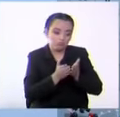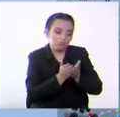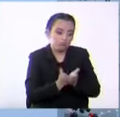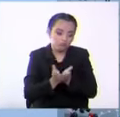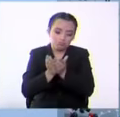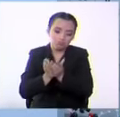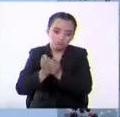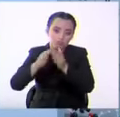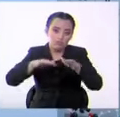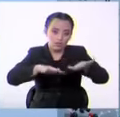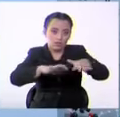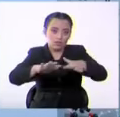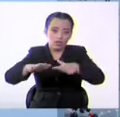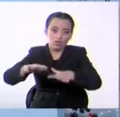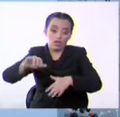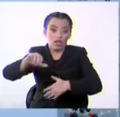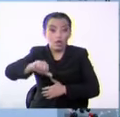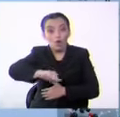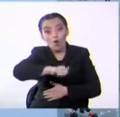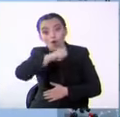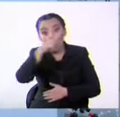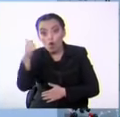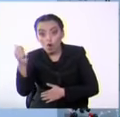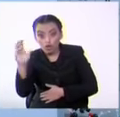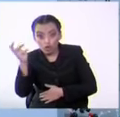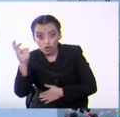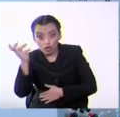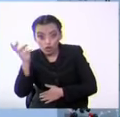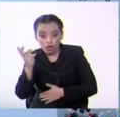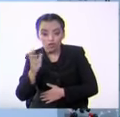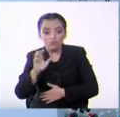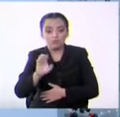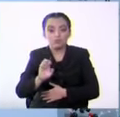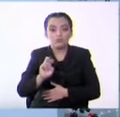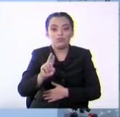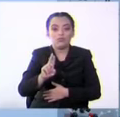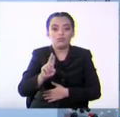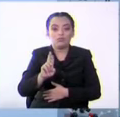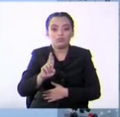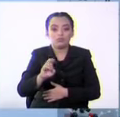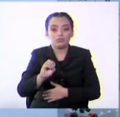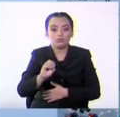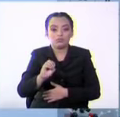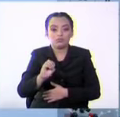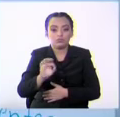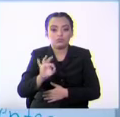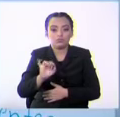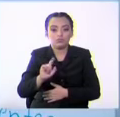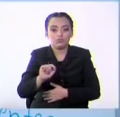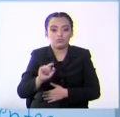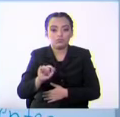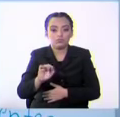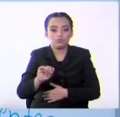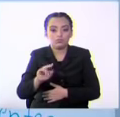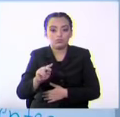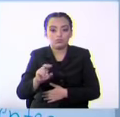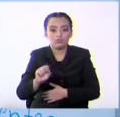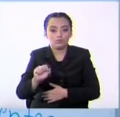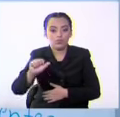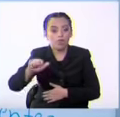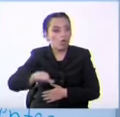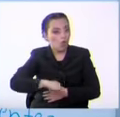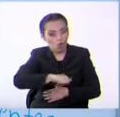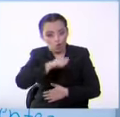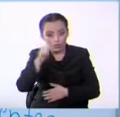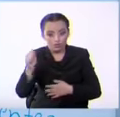color. Eso tiene que ver con la eutrofización. Bueno, finalmente, un viejo conocido